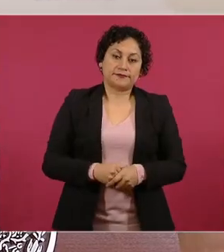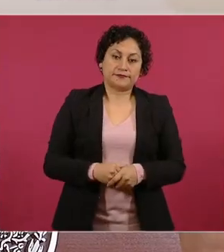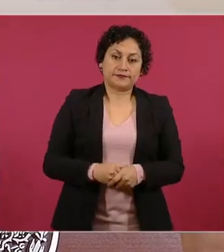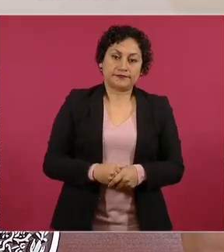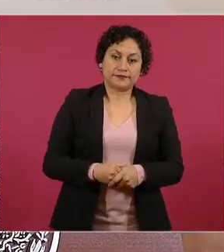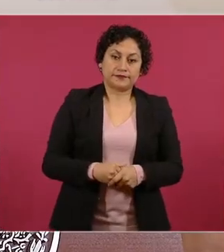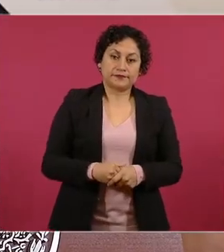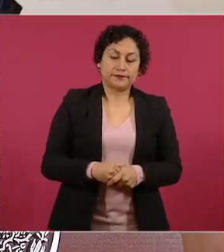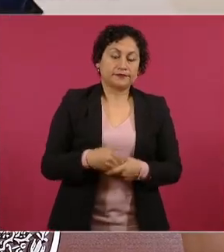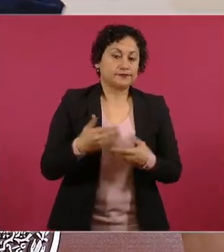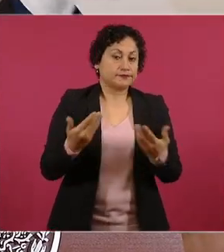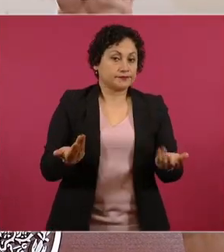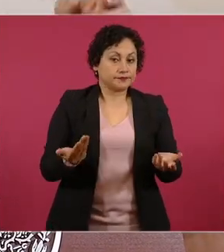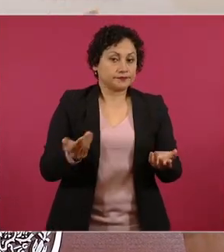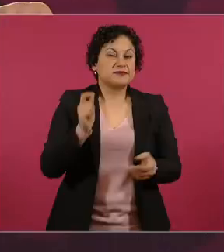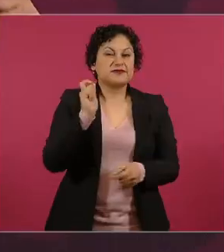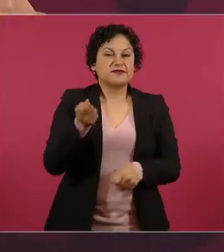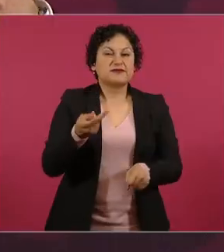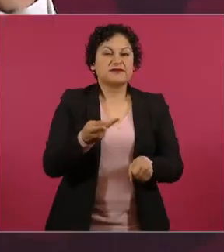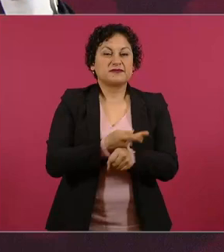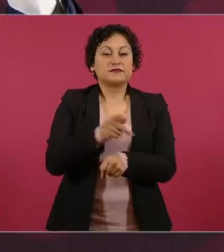Y tenían a la gente